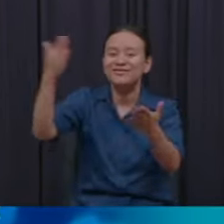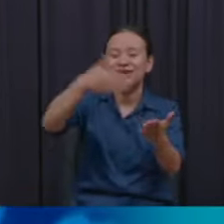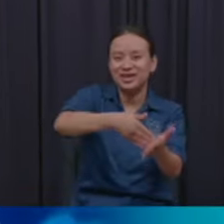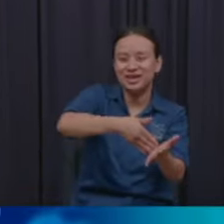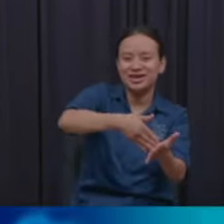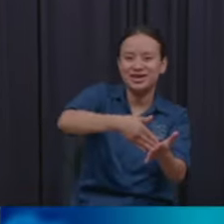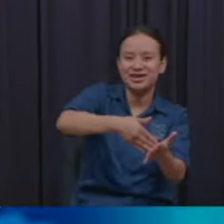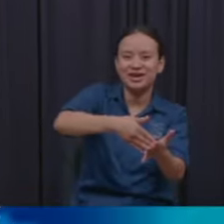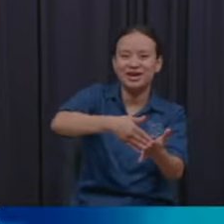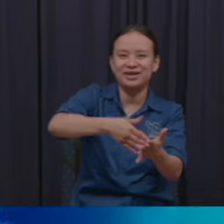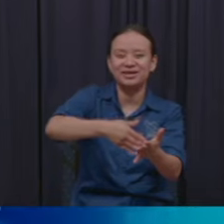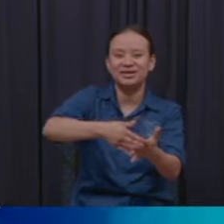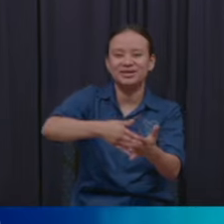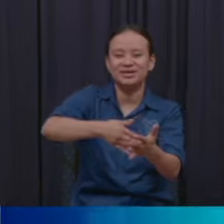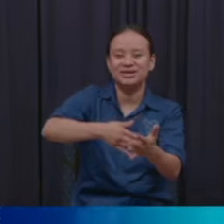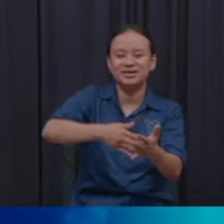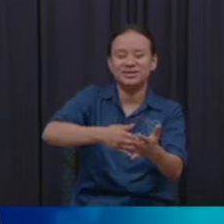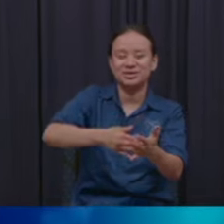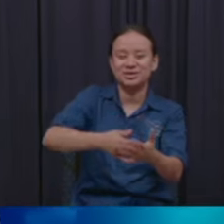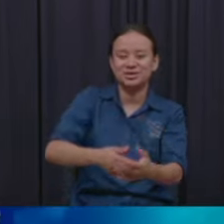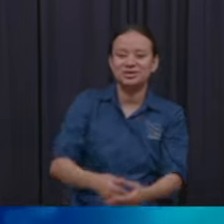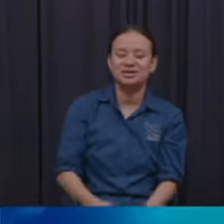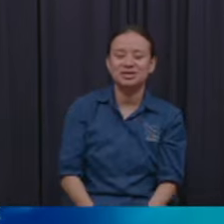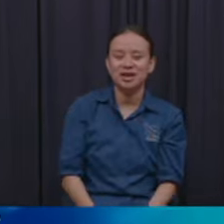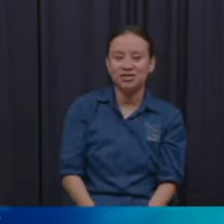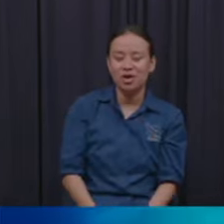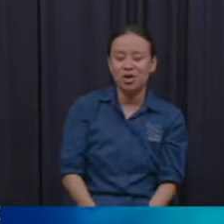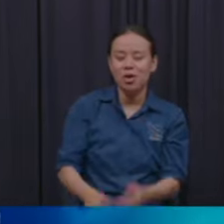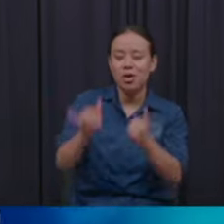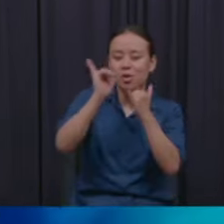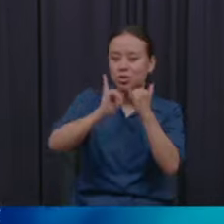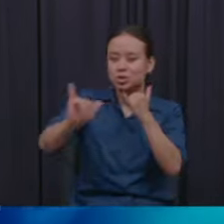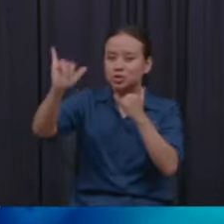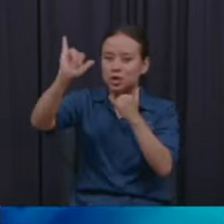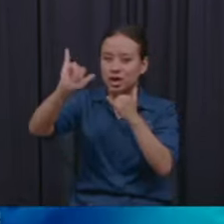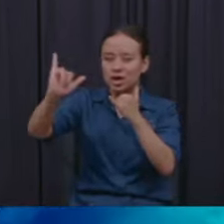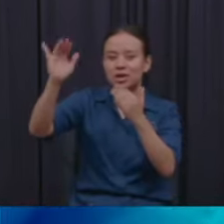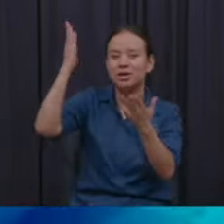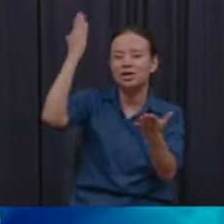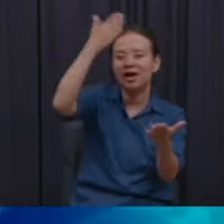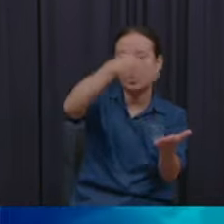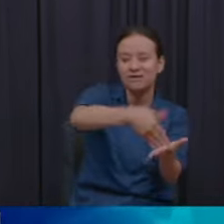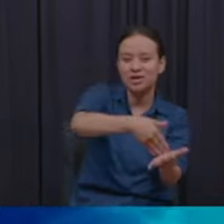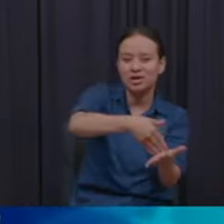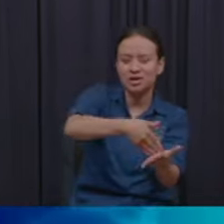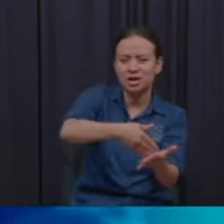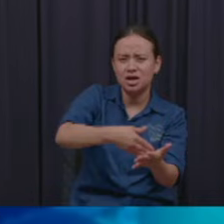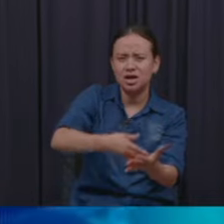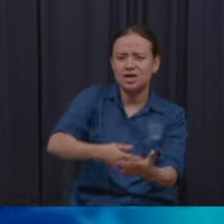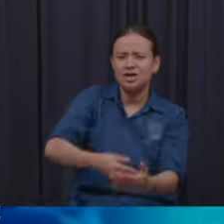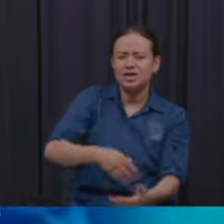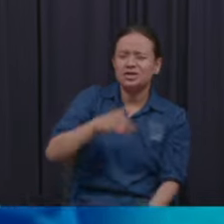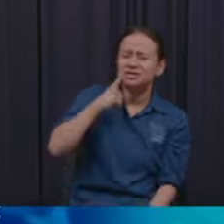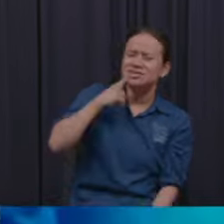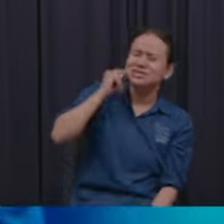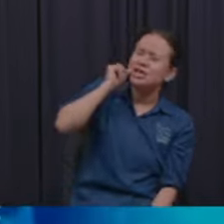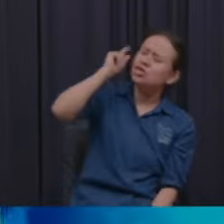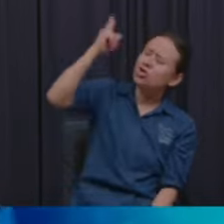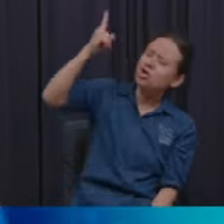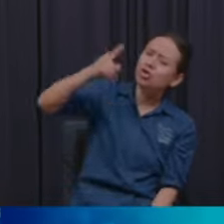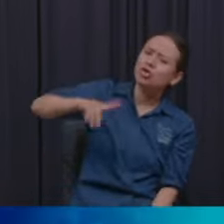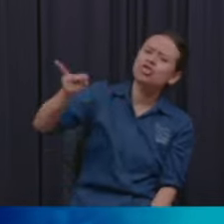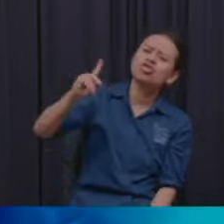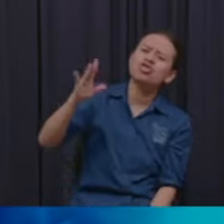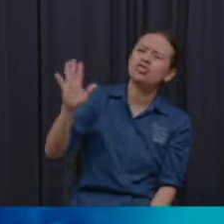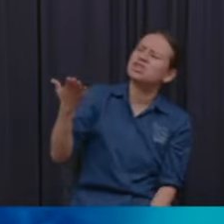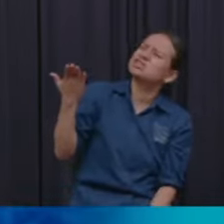la batalla. ¿Y qué hizo Josué? Como todo cristiano, ¿verdad? Señor, ¿dónde